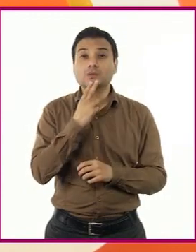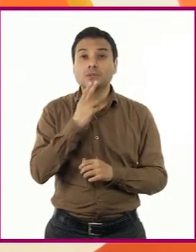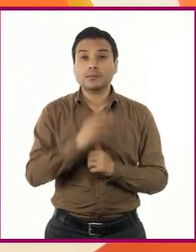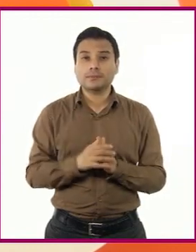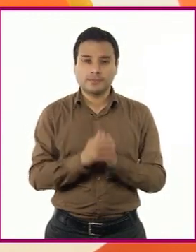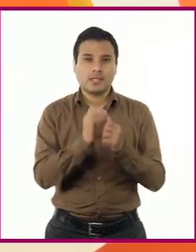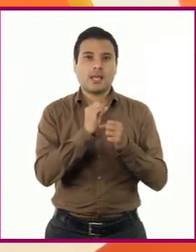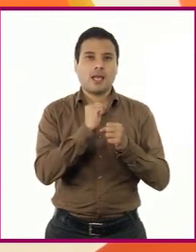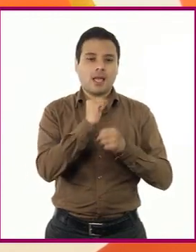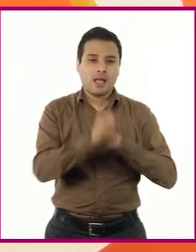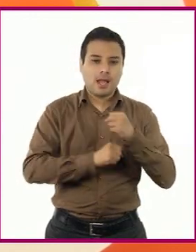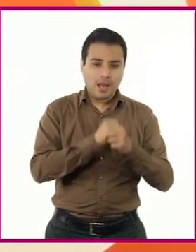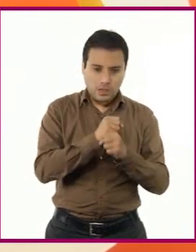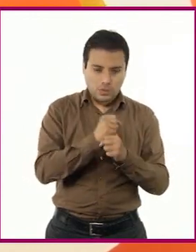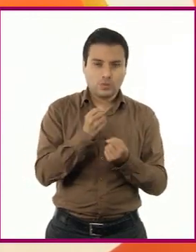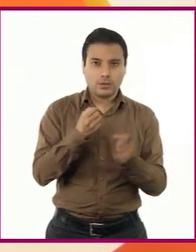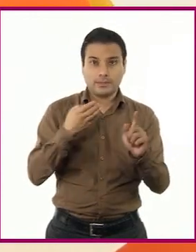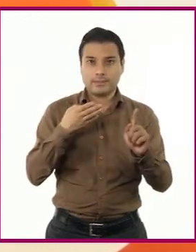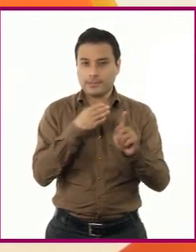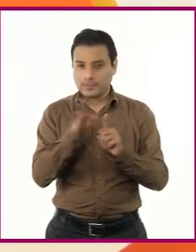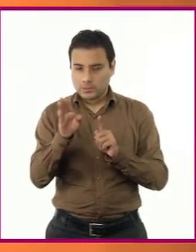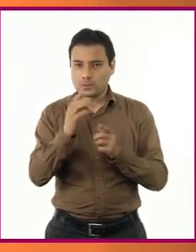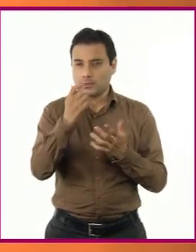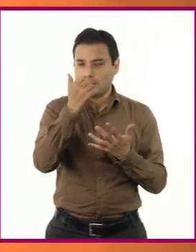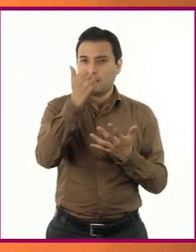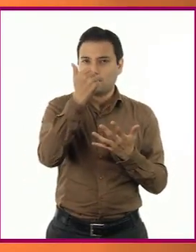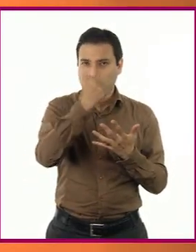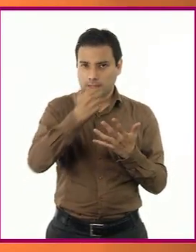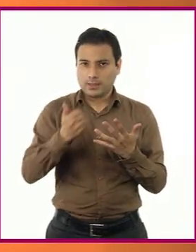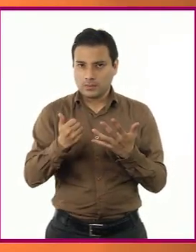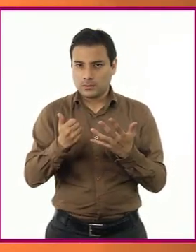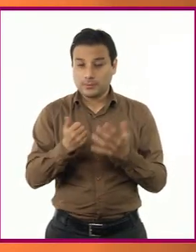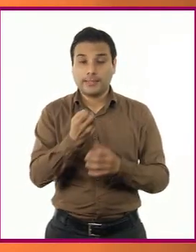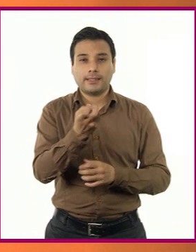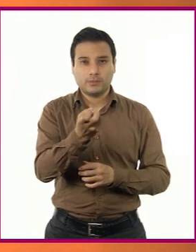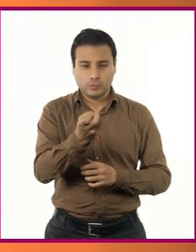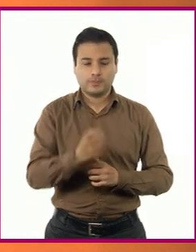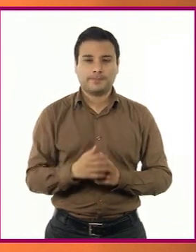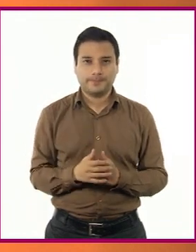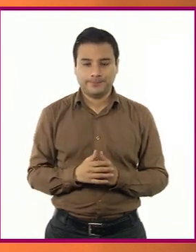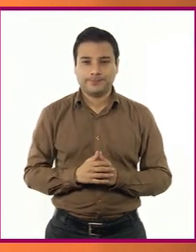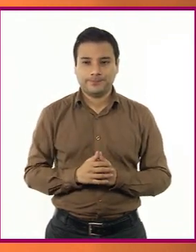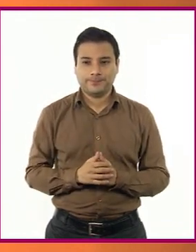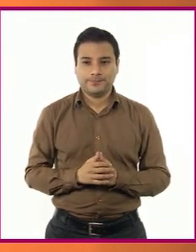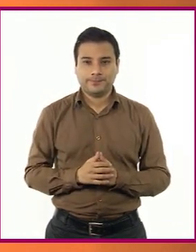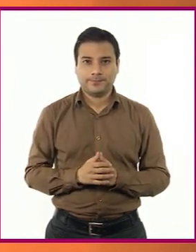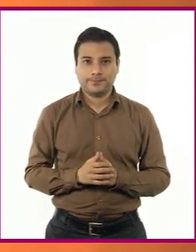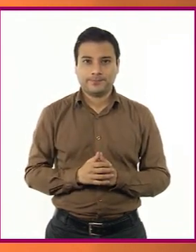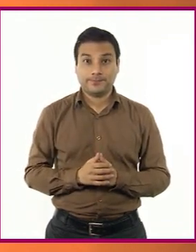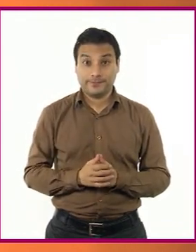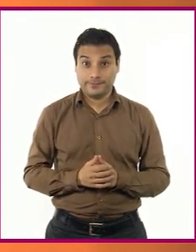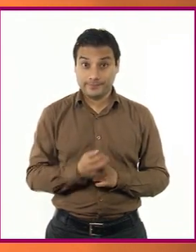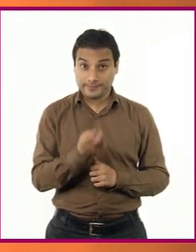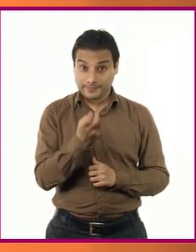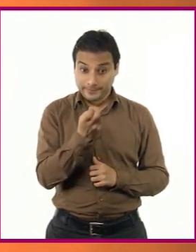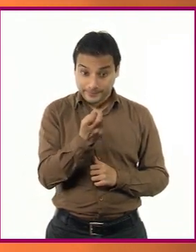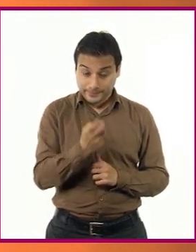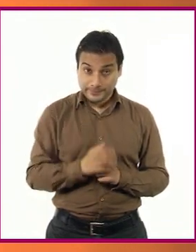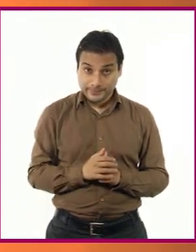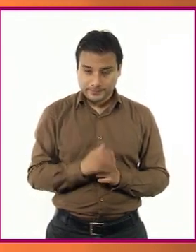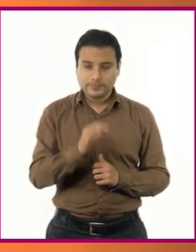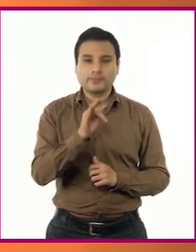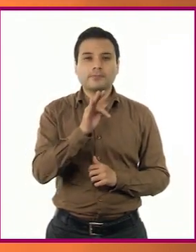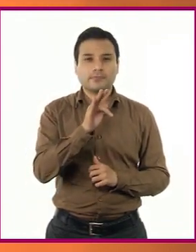año y la desviación de cada uno. Así es, Enrique. Esta medida de dispersión permite